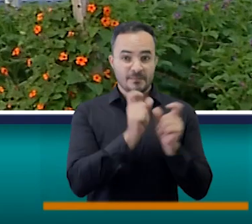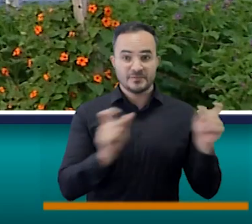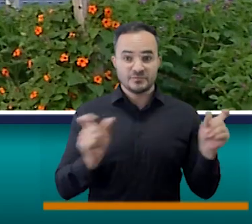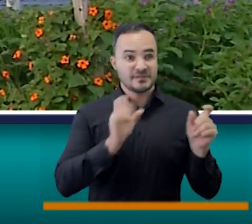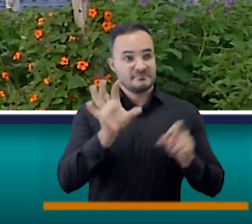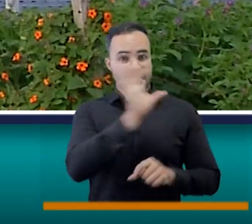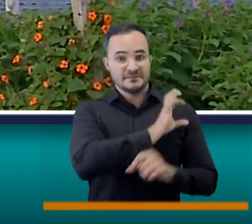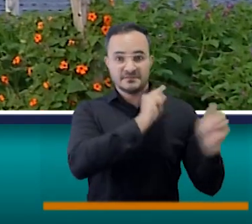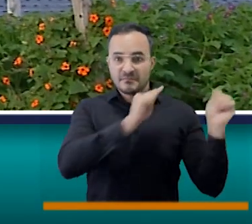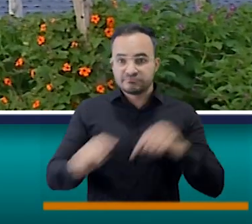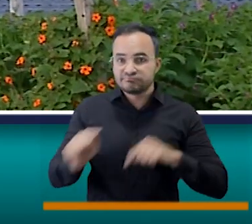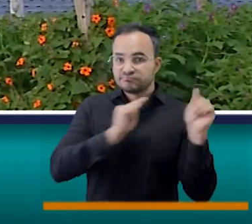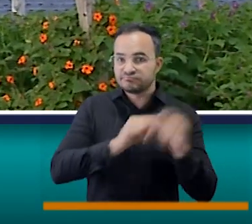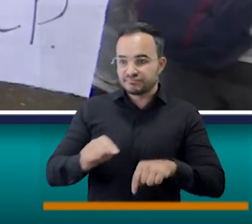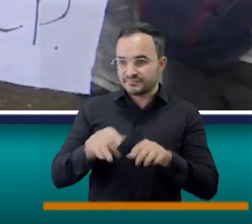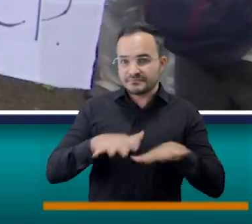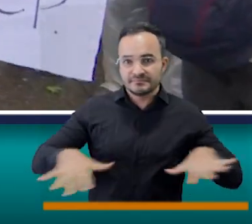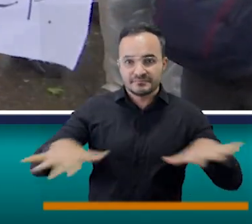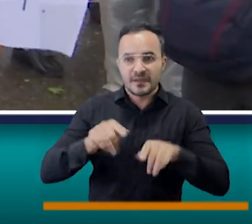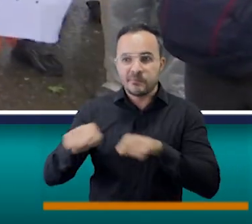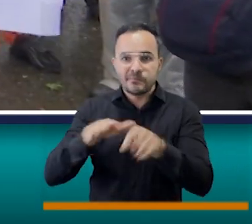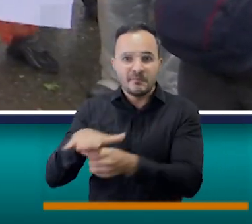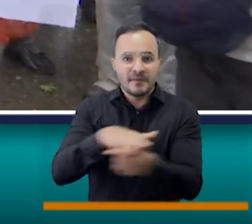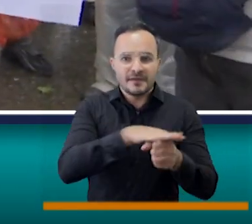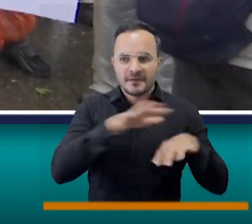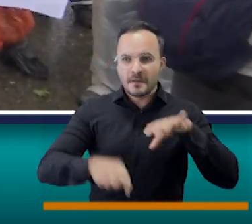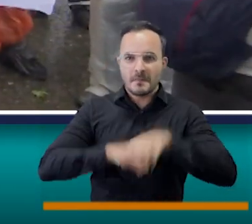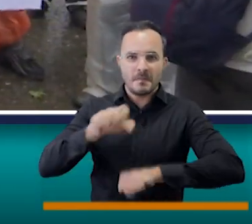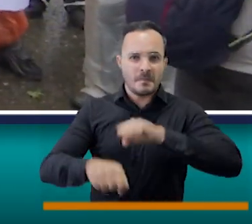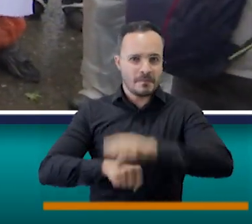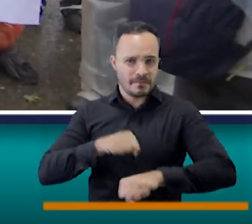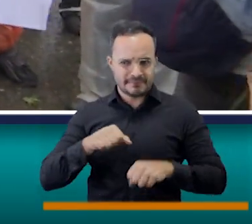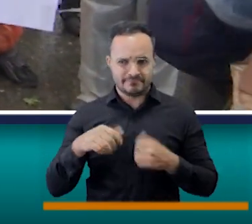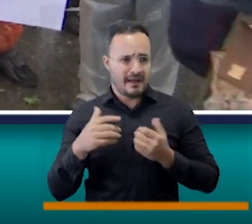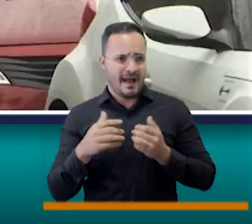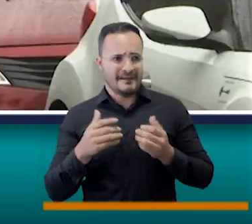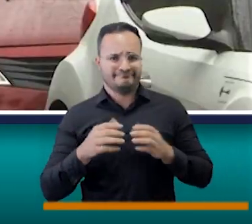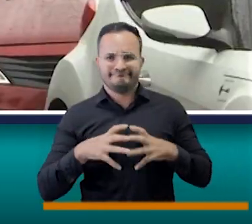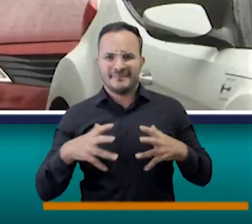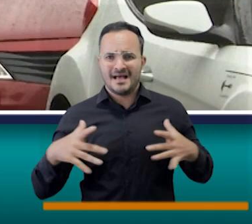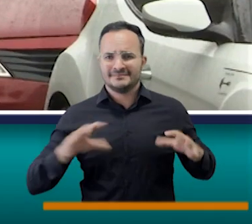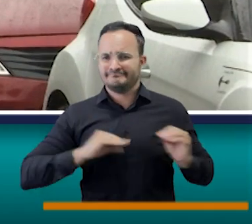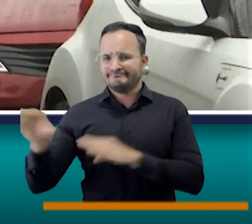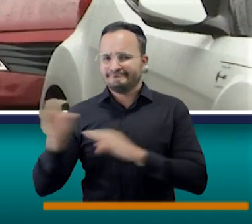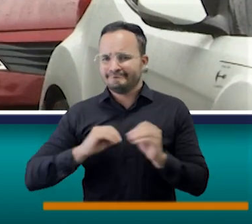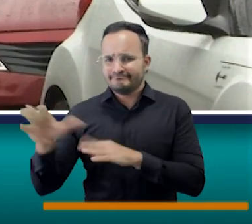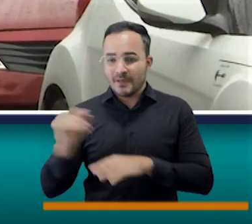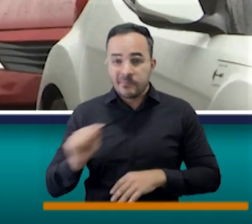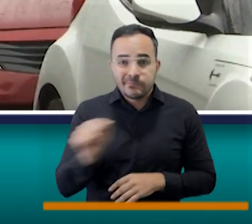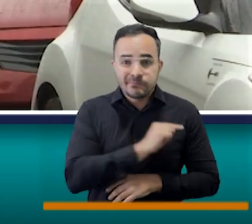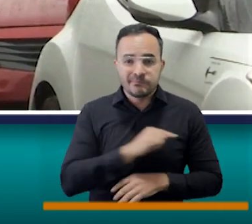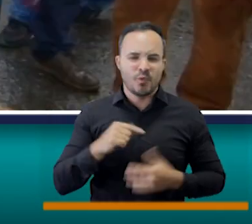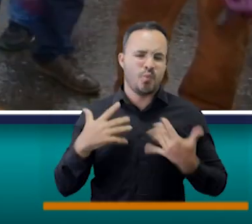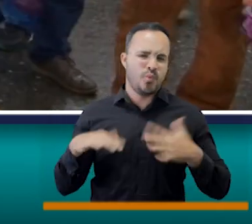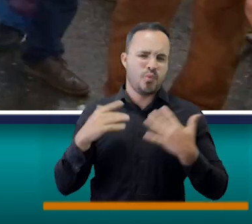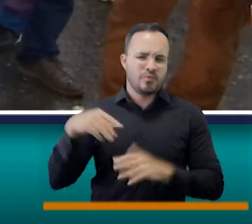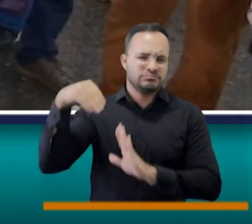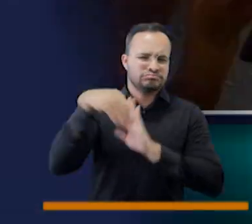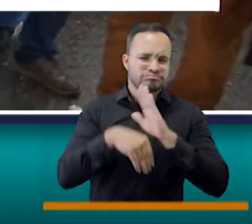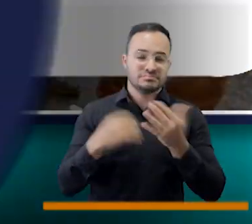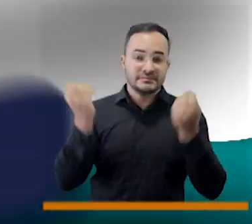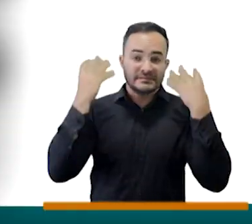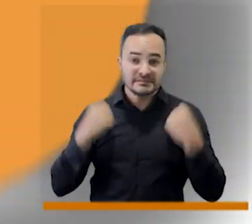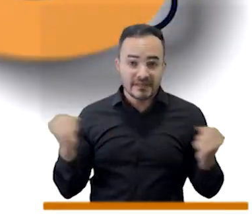la gentrificación y el desorden en los controles de licencias de construcción tienen a Santa Elena en crisis y